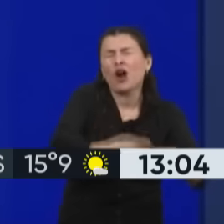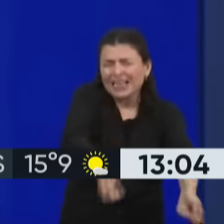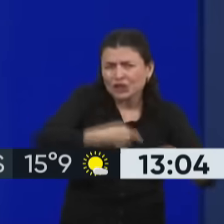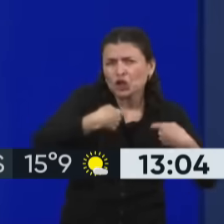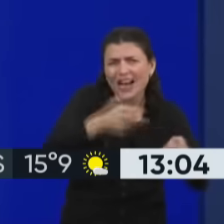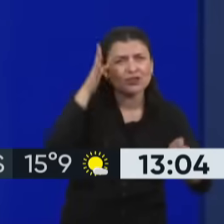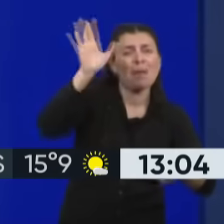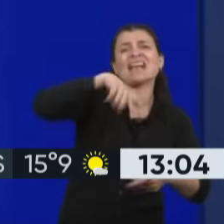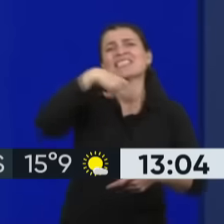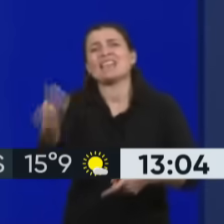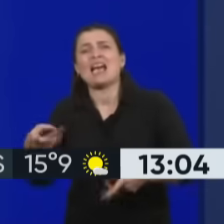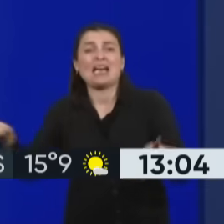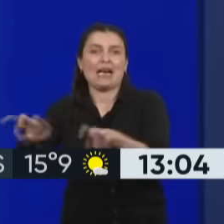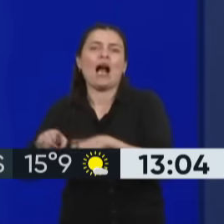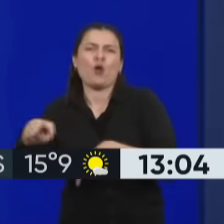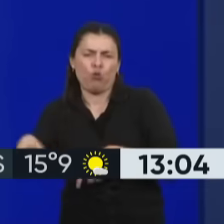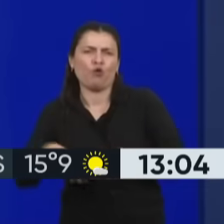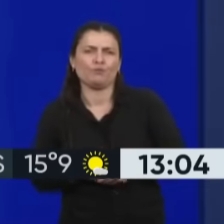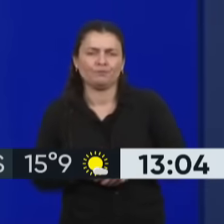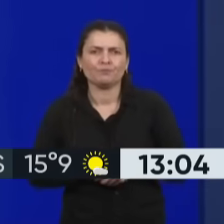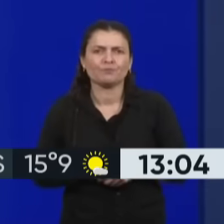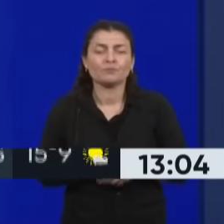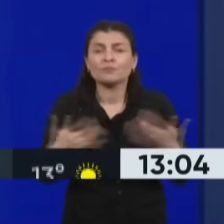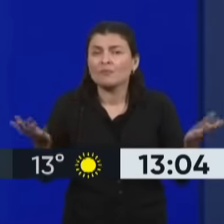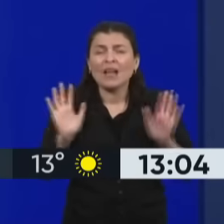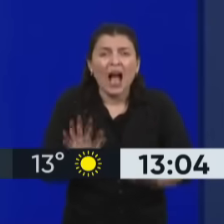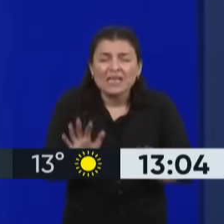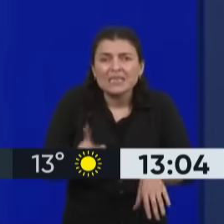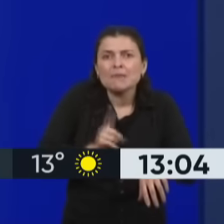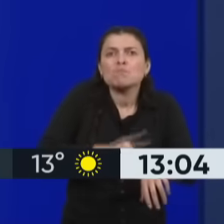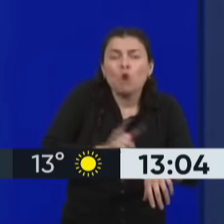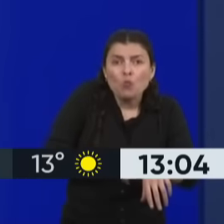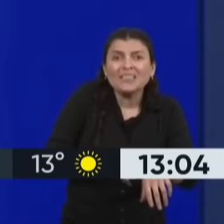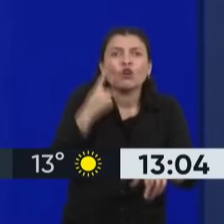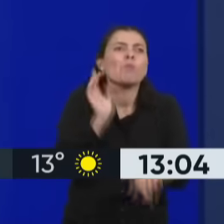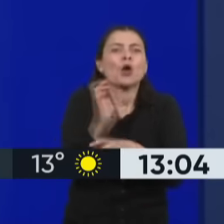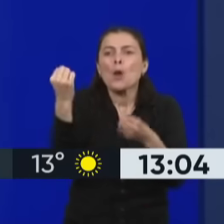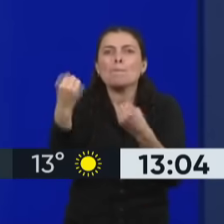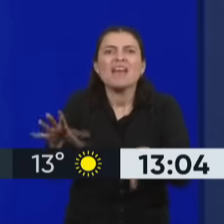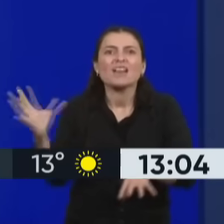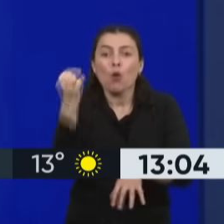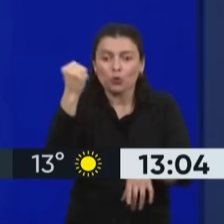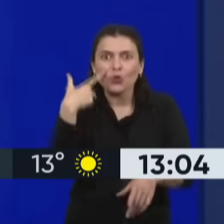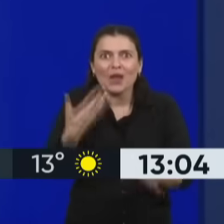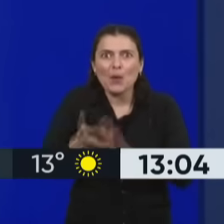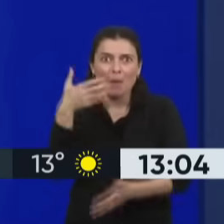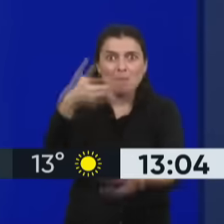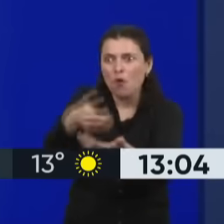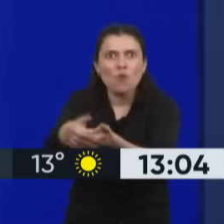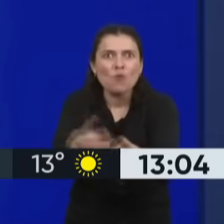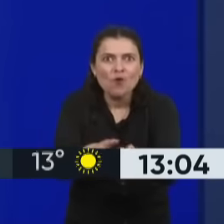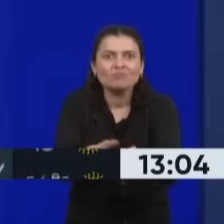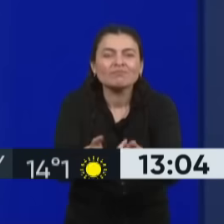Exactamente. ¿Por qué? Porque, digamos, hay oportunidades de inversión que se pueden realizar y que en otros contextos no se podrían